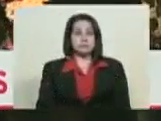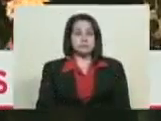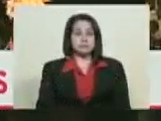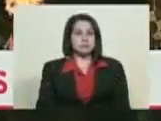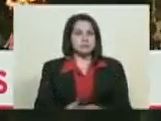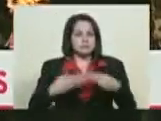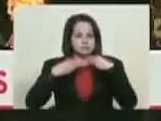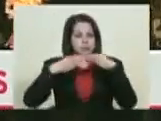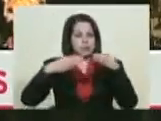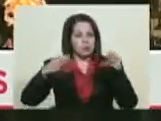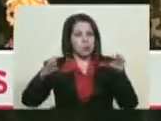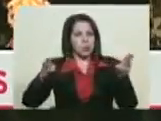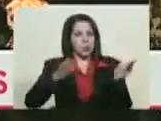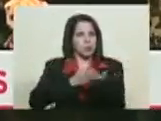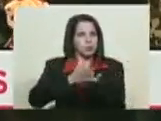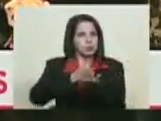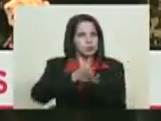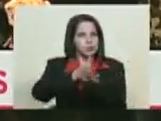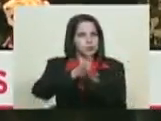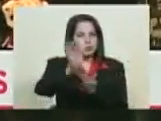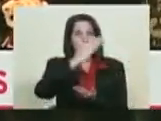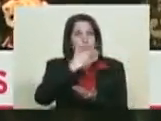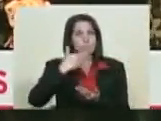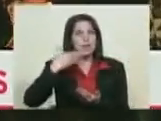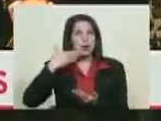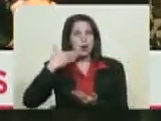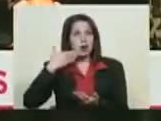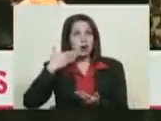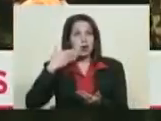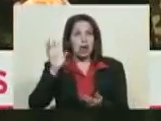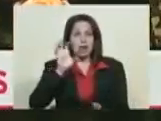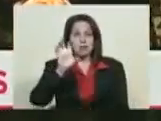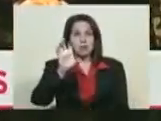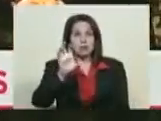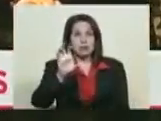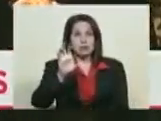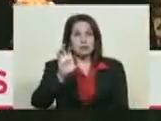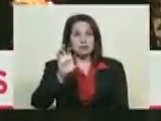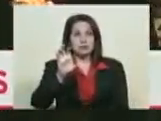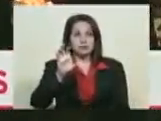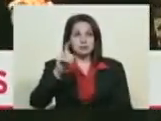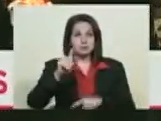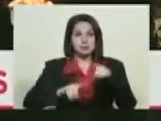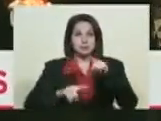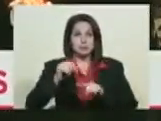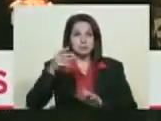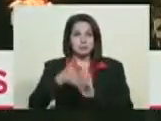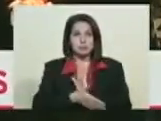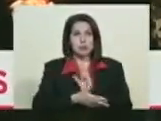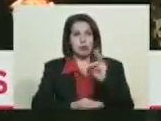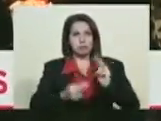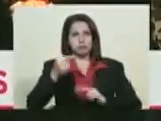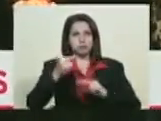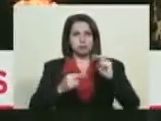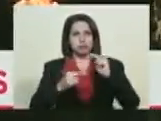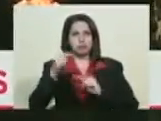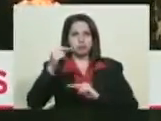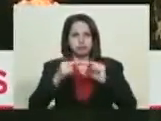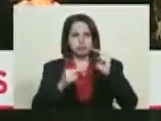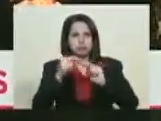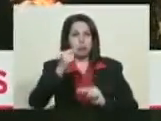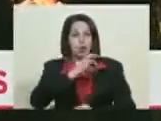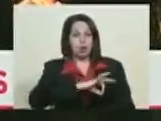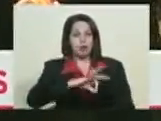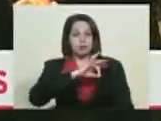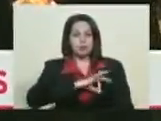Abriendo camino, abriéndole camino a la patria, construyendo una